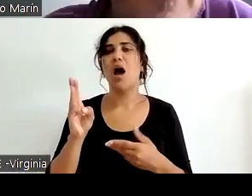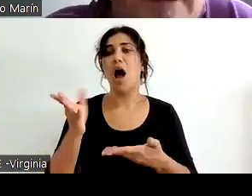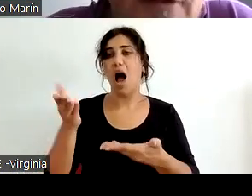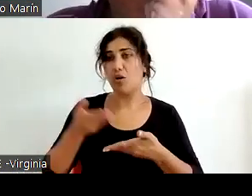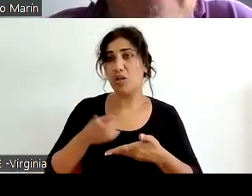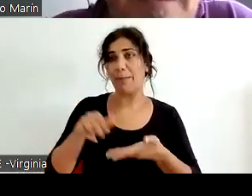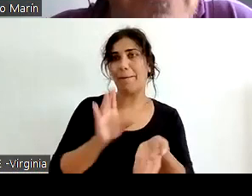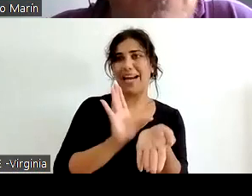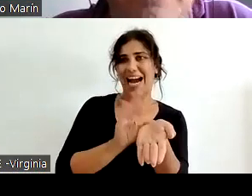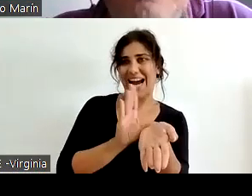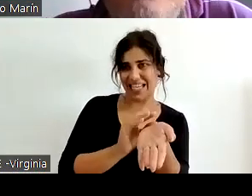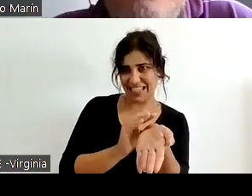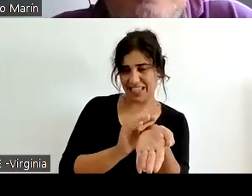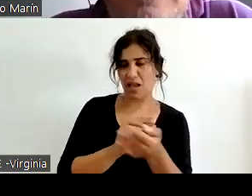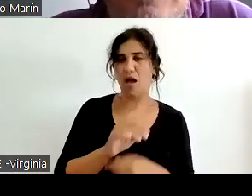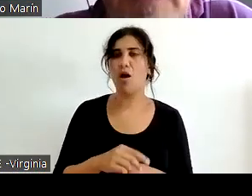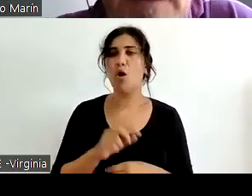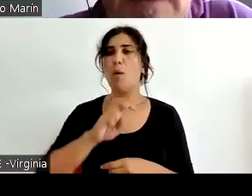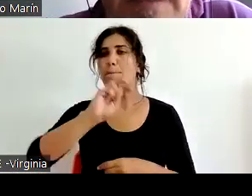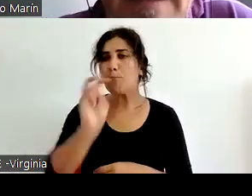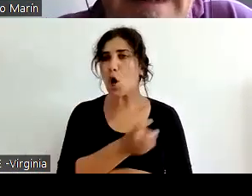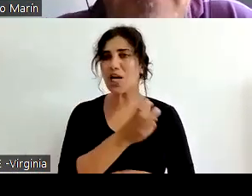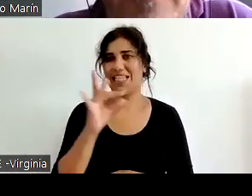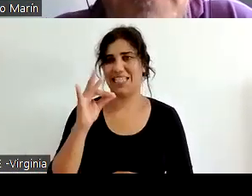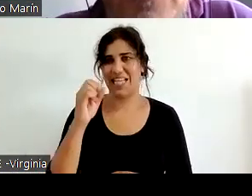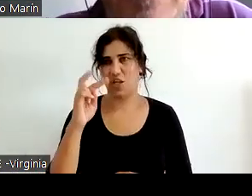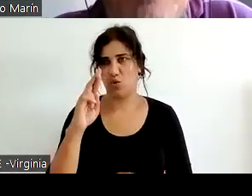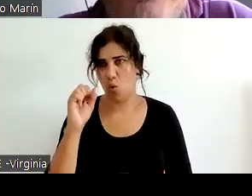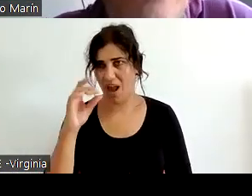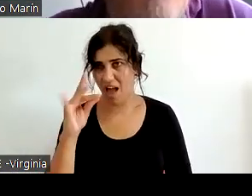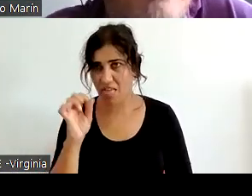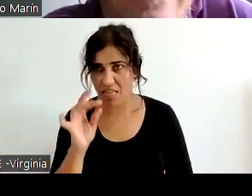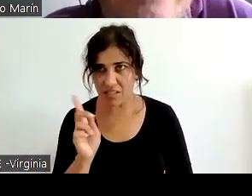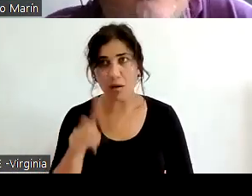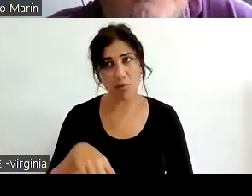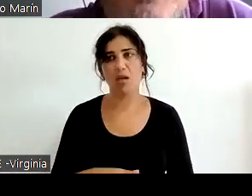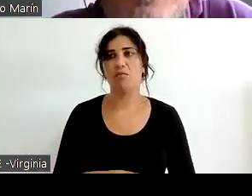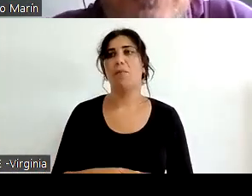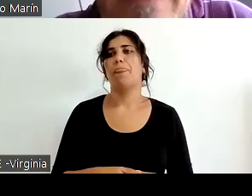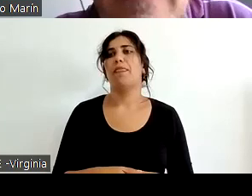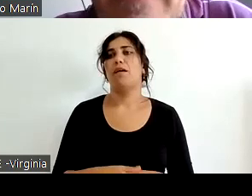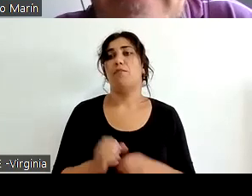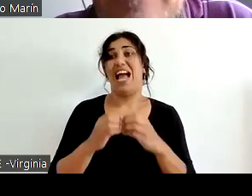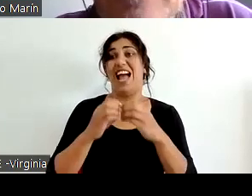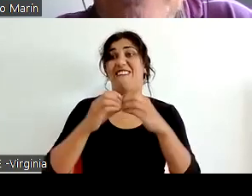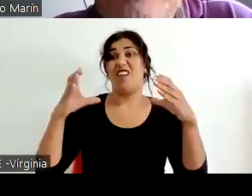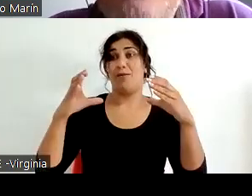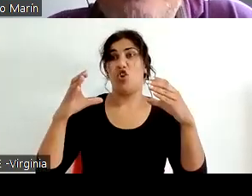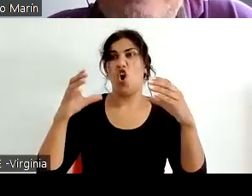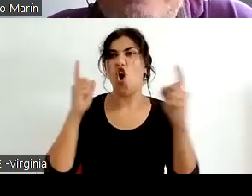serían la opción más adecuada. Si de grasas estamos hablando, serían el gran antiinflamatorio natural,